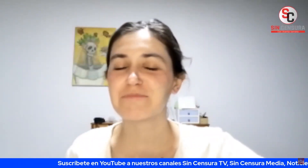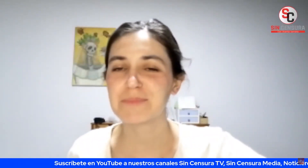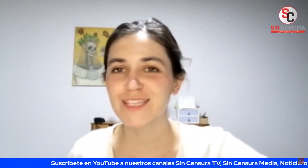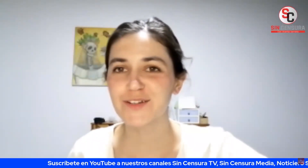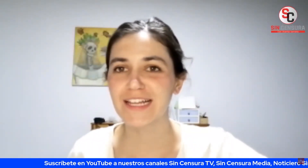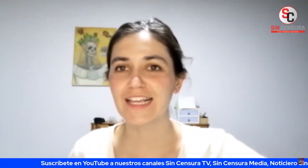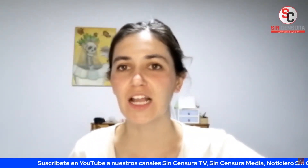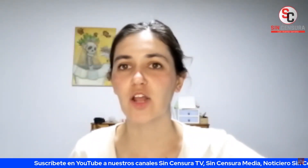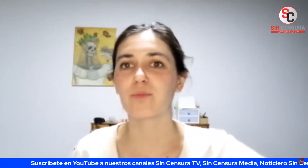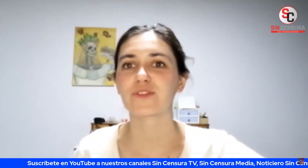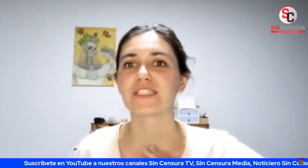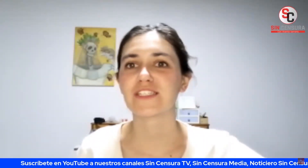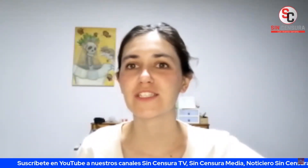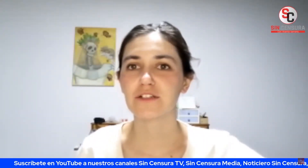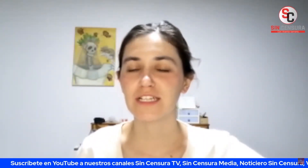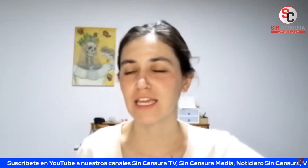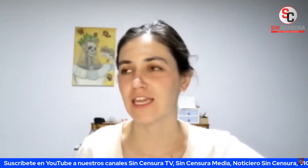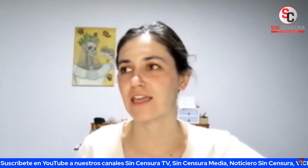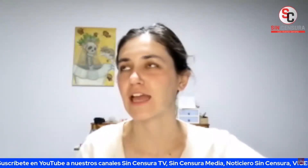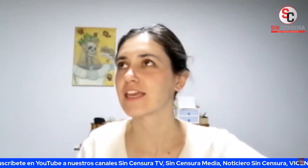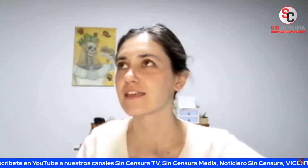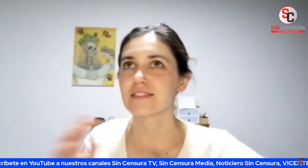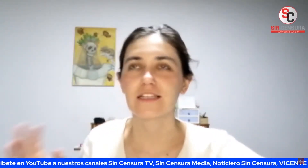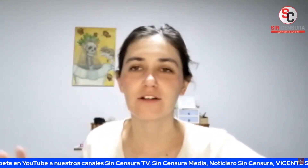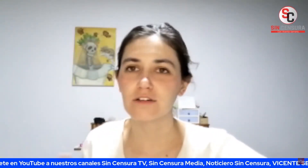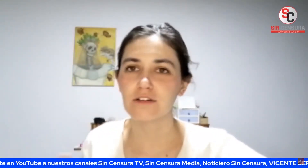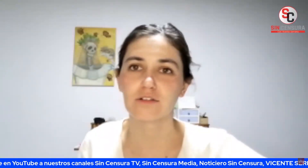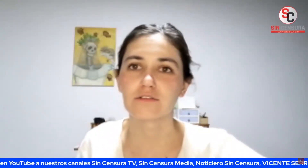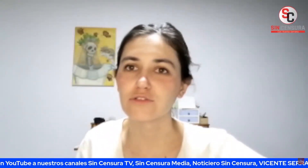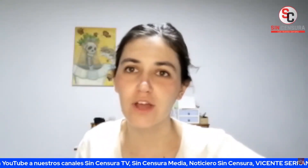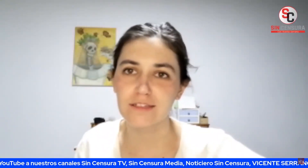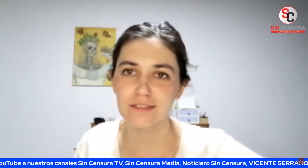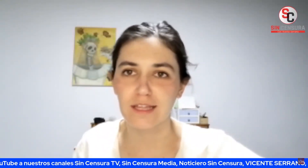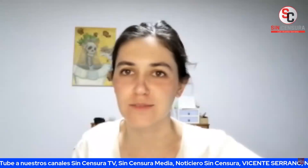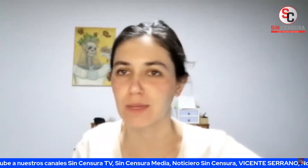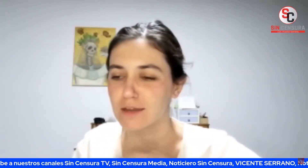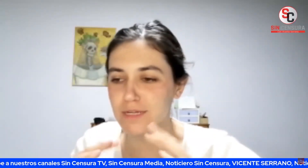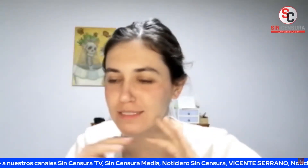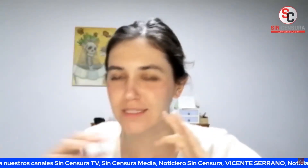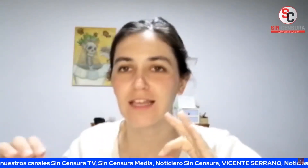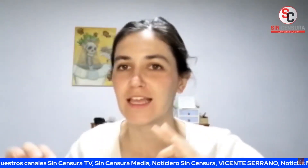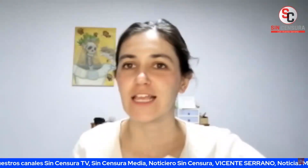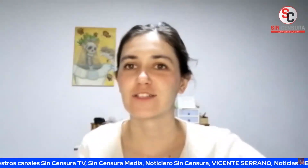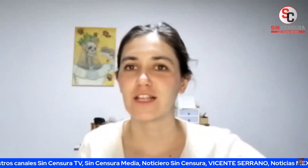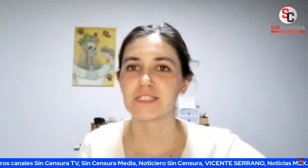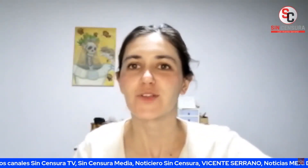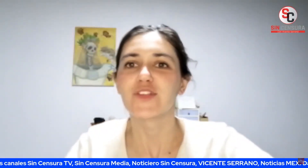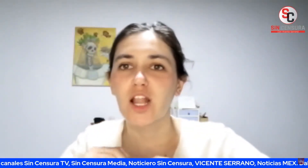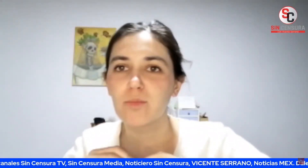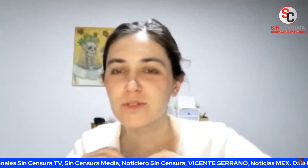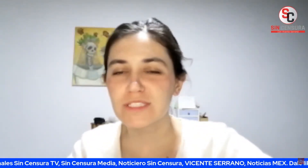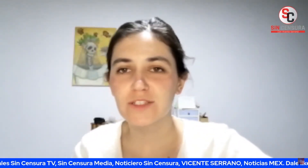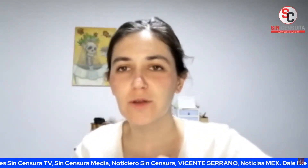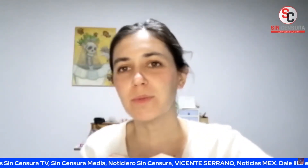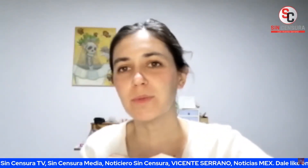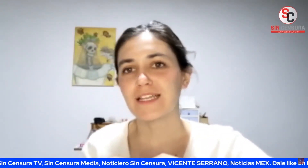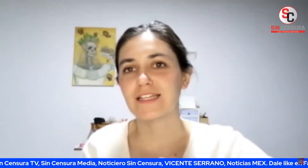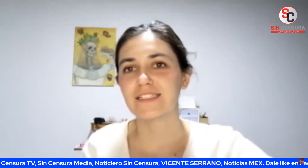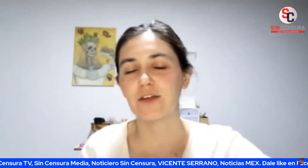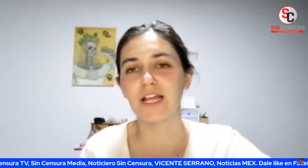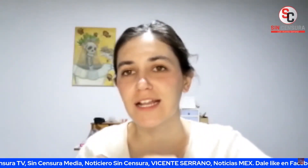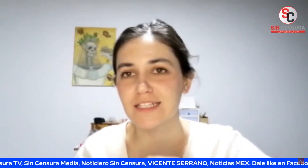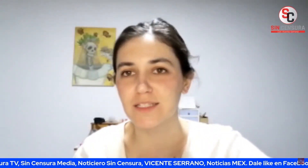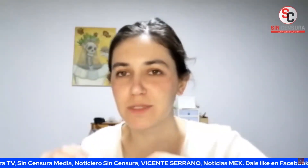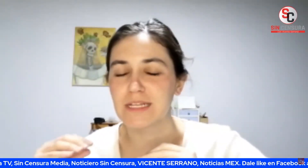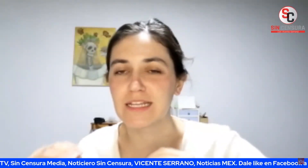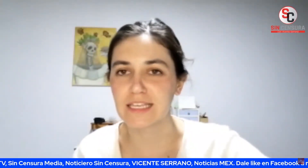ese elemento el que la oposición, que hay que decirlo con todas las palabras y los elementos, la oposición pertenece